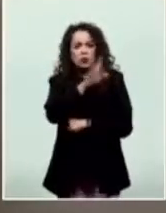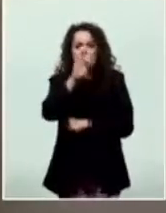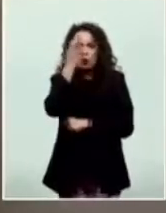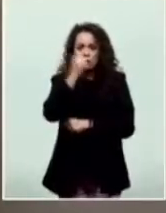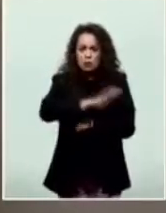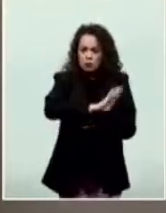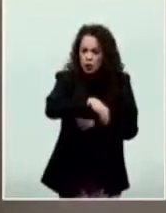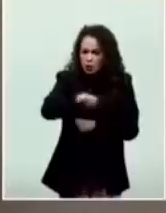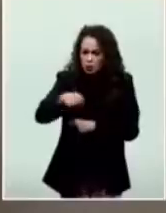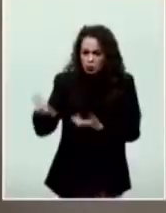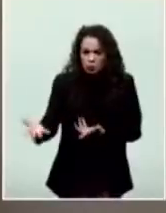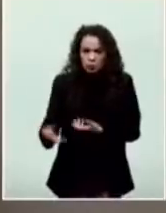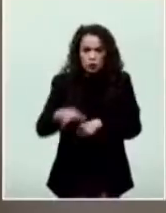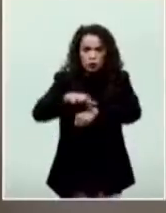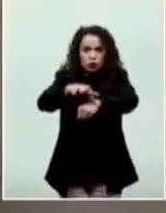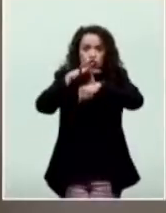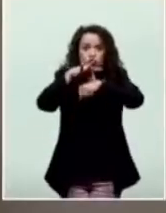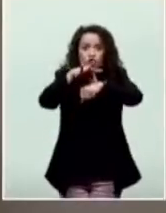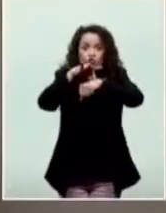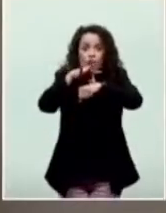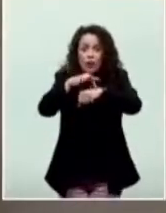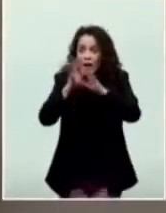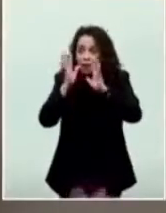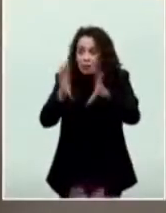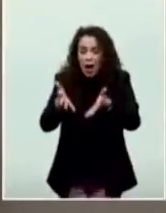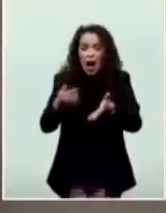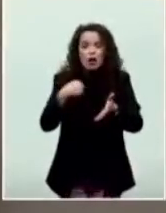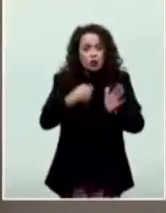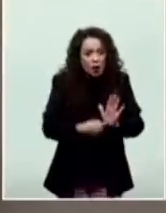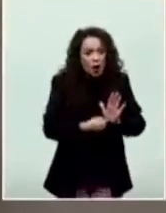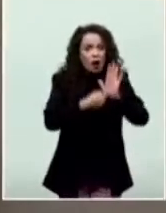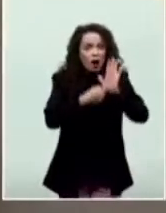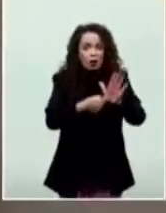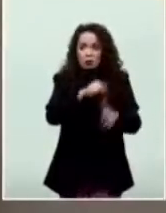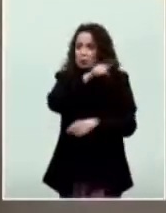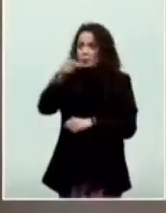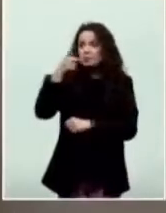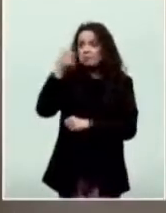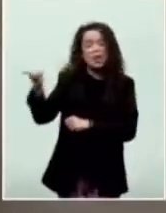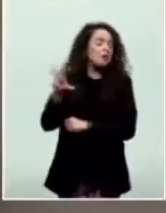Claro. Y eran hechos. Y me dijeron pues que no eran hechos y los votaron en contra.